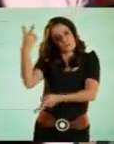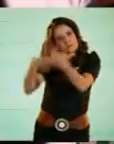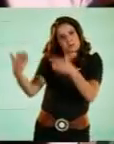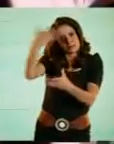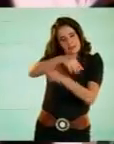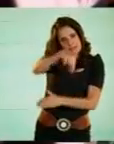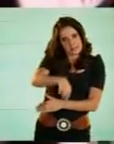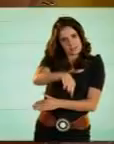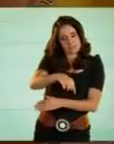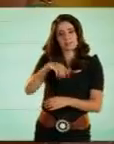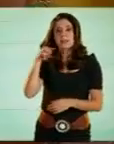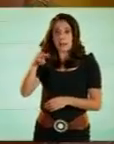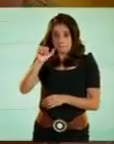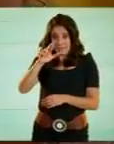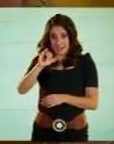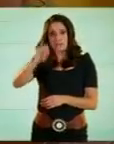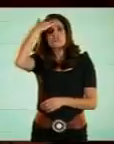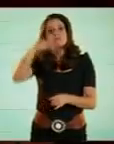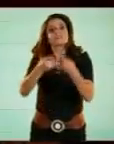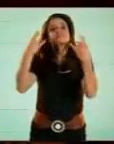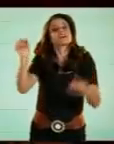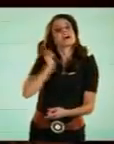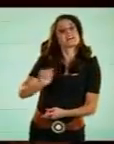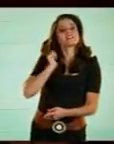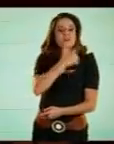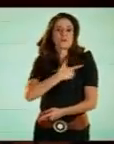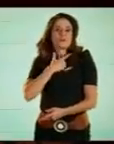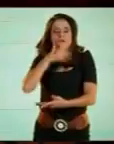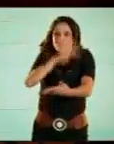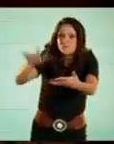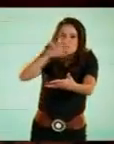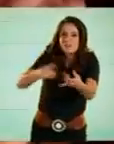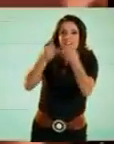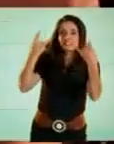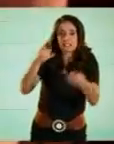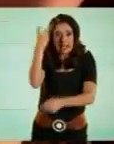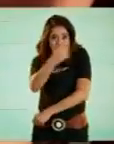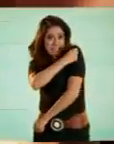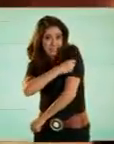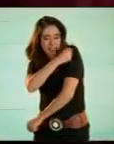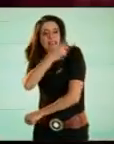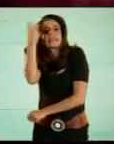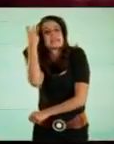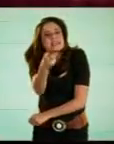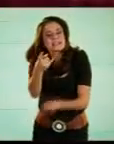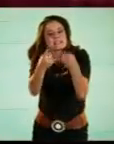Mario sabe mucho de nuestros antepasados y le gusta leer de esas cosas. Y su tatuaje es de eso,